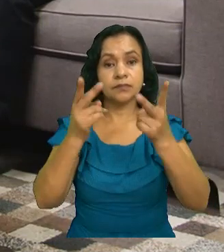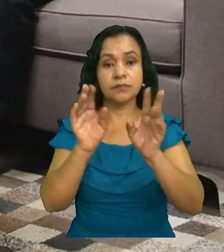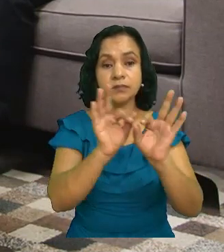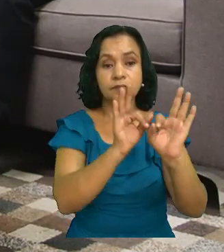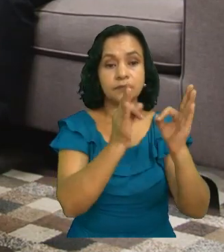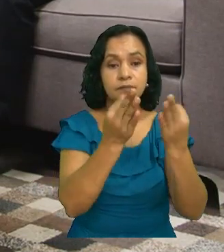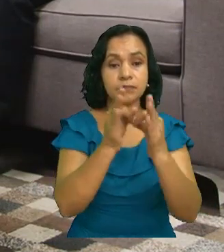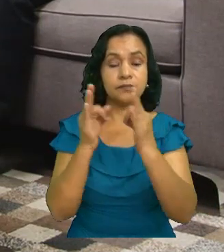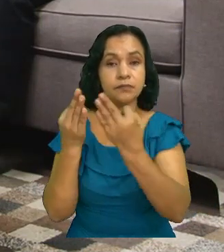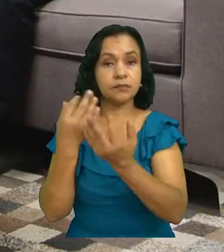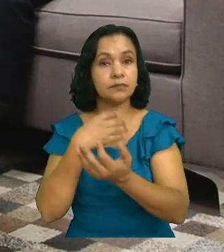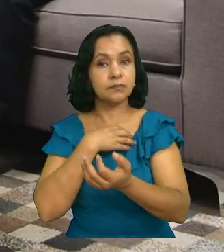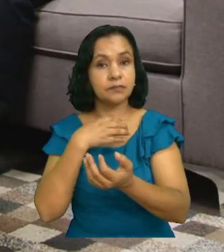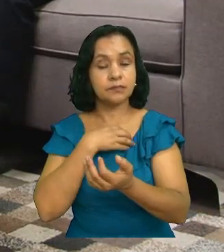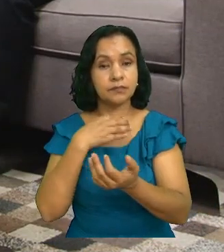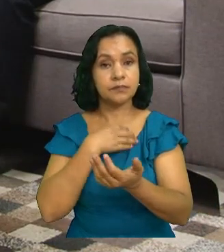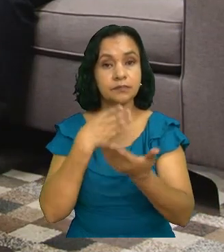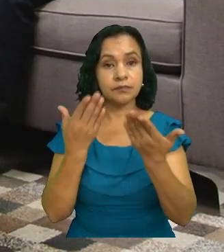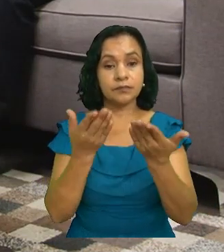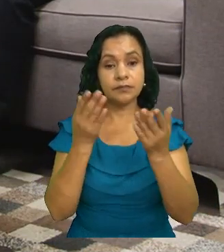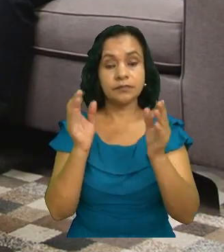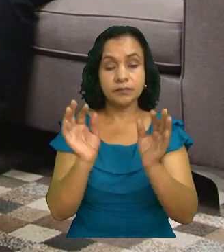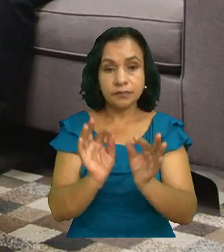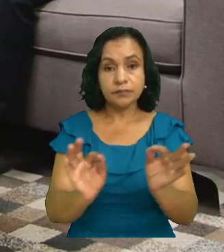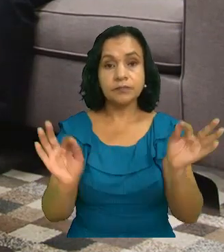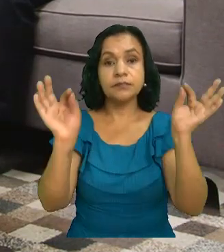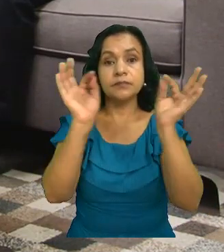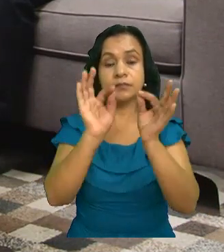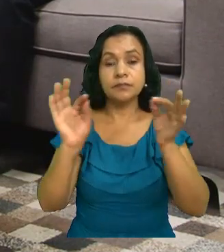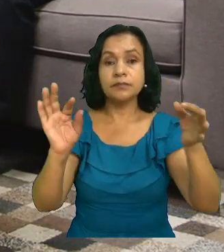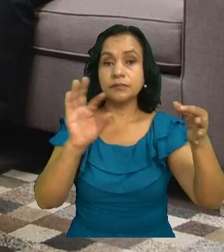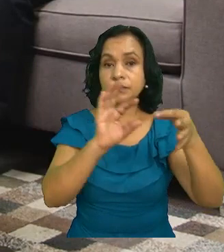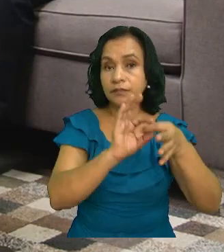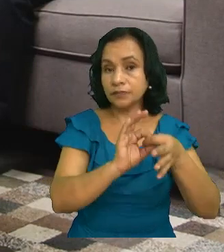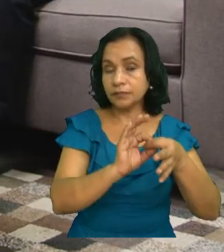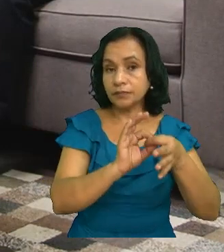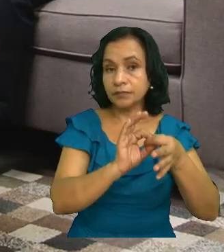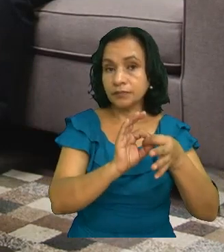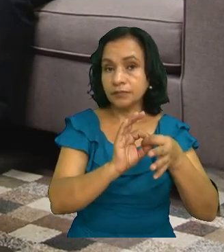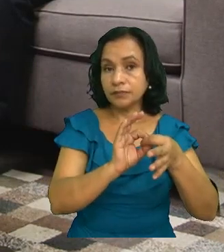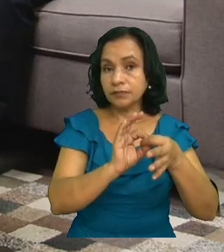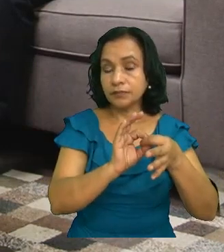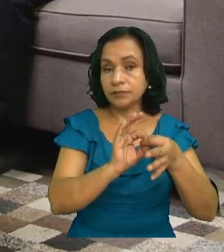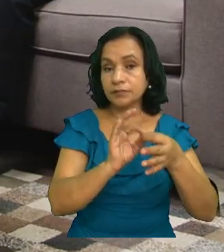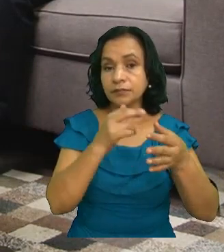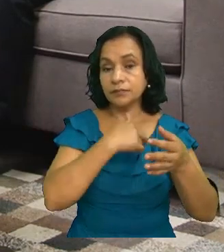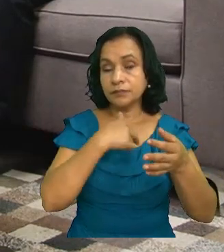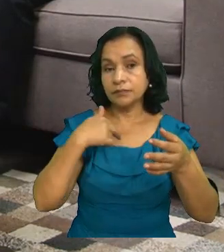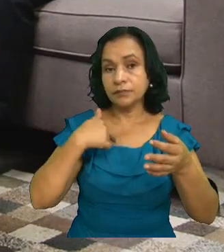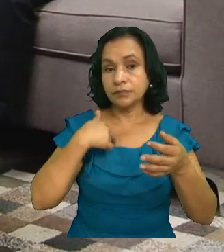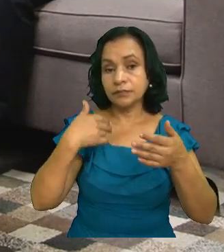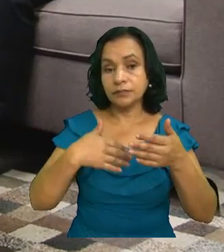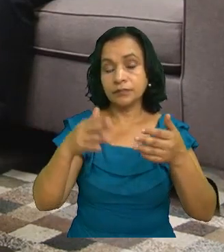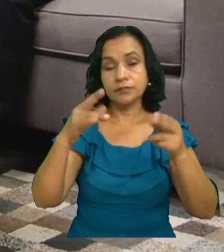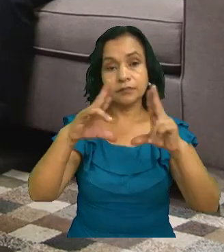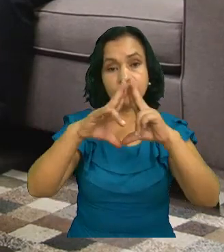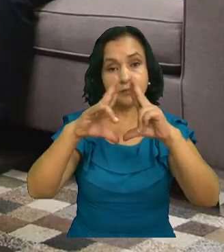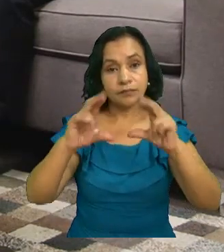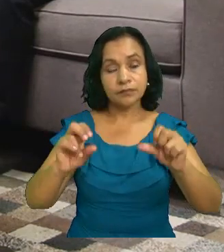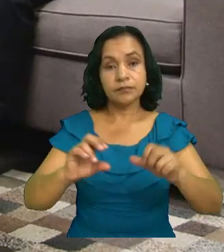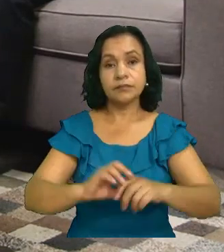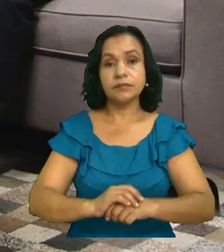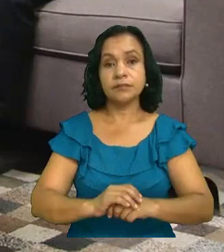familias, en función de incorporarse plenamente, pues, al quehacer de la nación